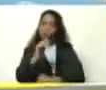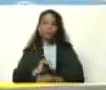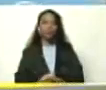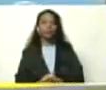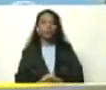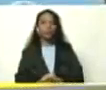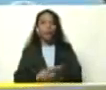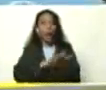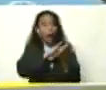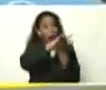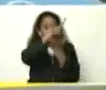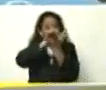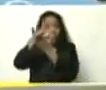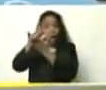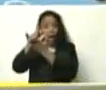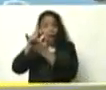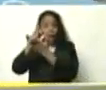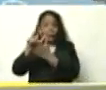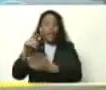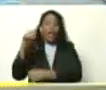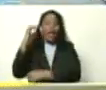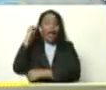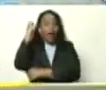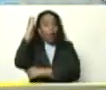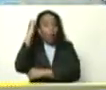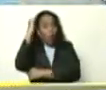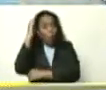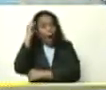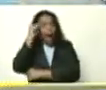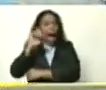la gira euroasiática africana,